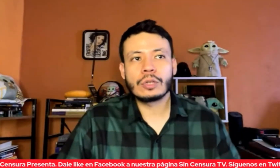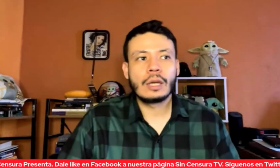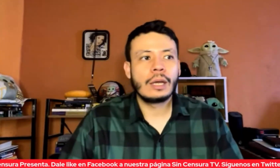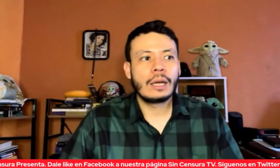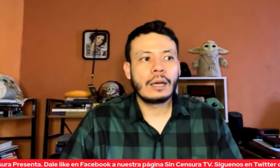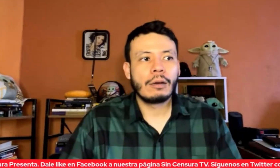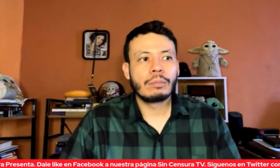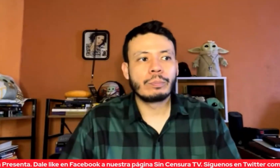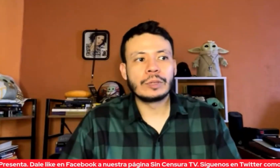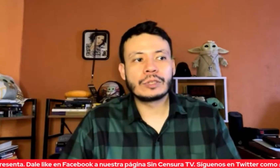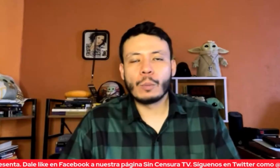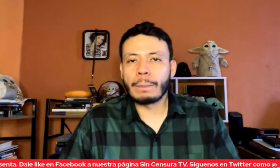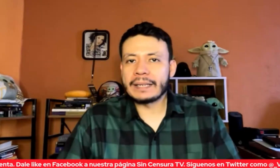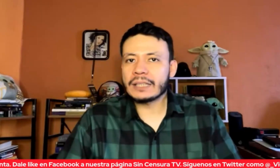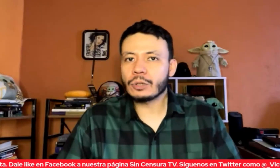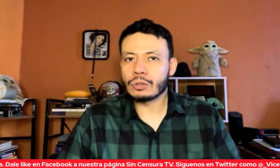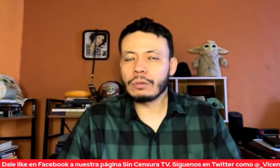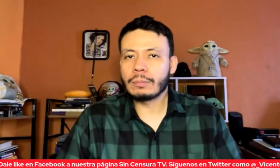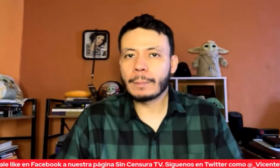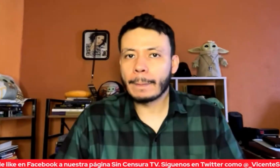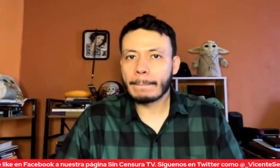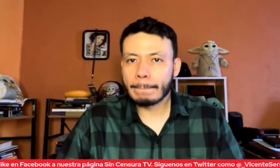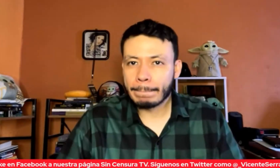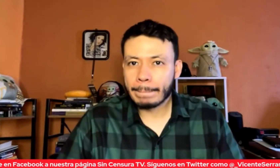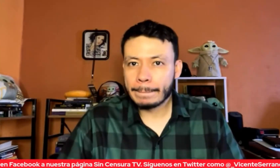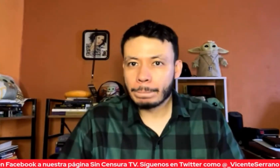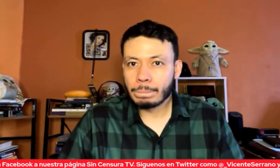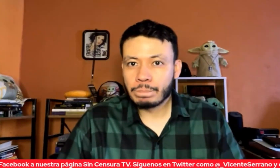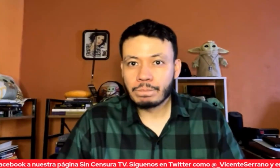Quedaríamos todos, pues, como payasos, ¿no?